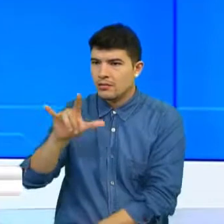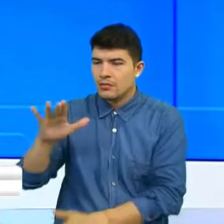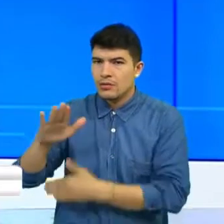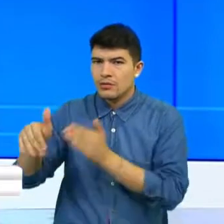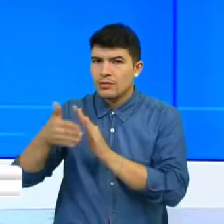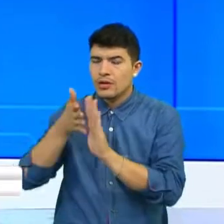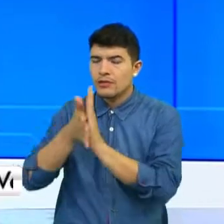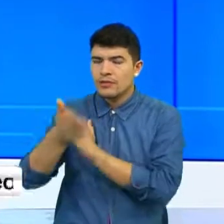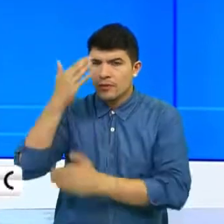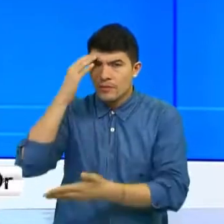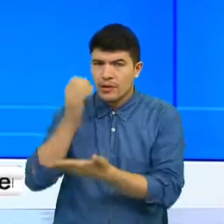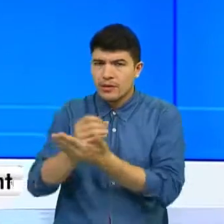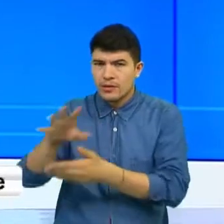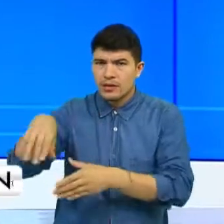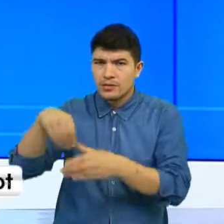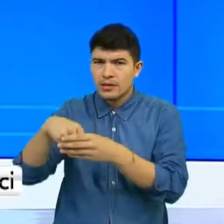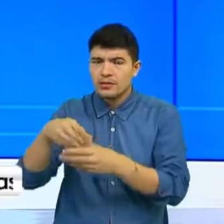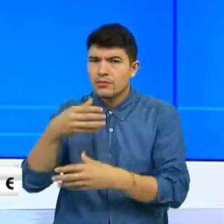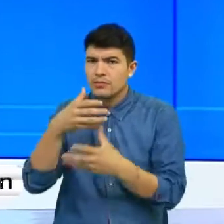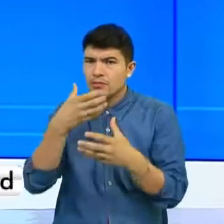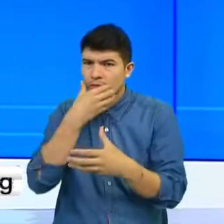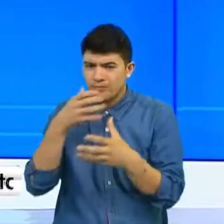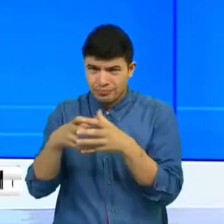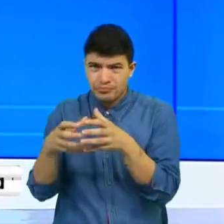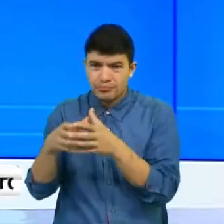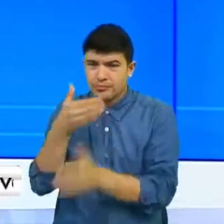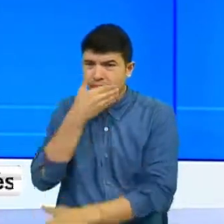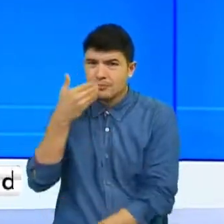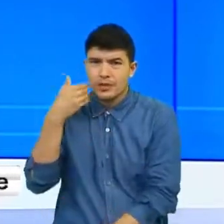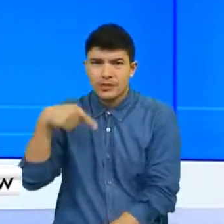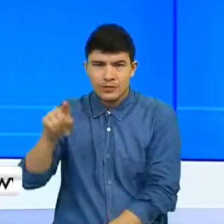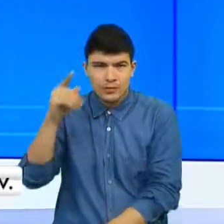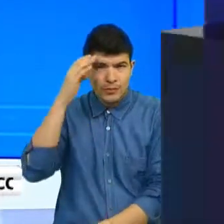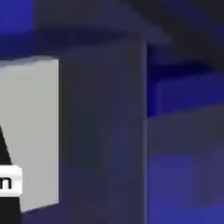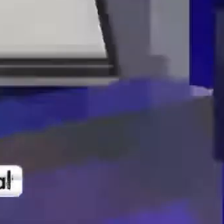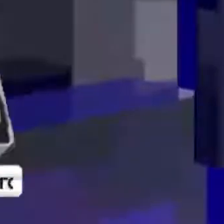tardes. ¿Y qué han dicho los integrantes de las FARC con respecto a las declaraciones del presidente?